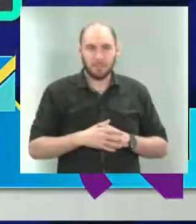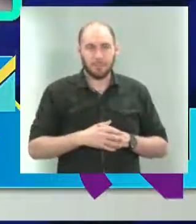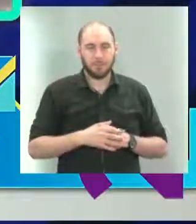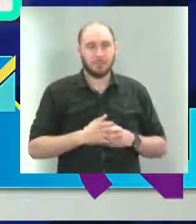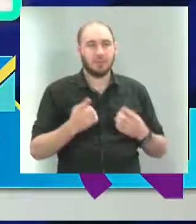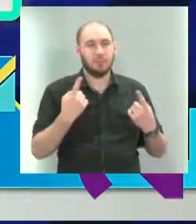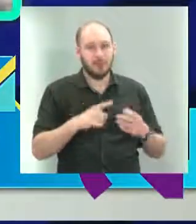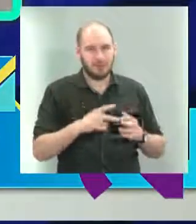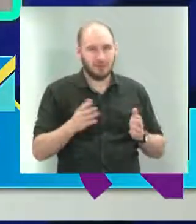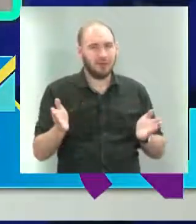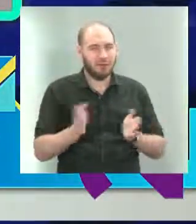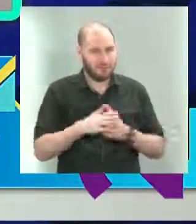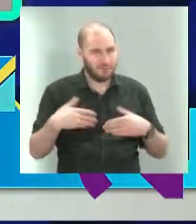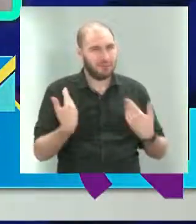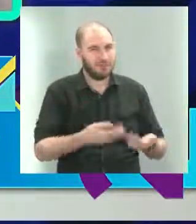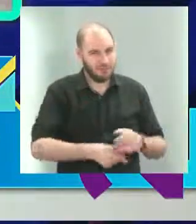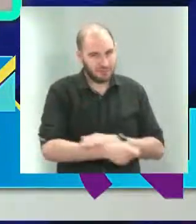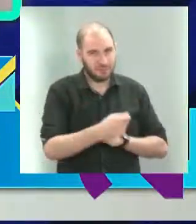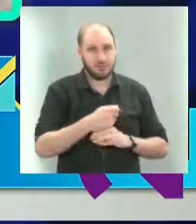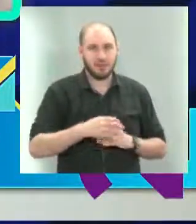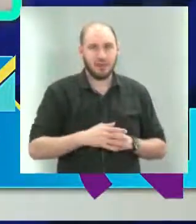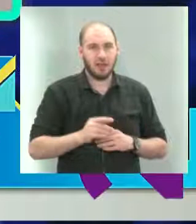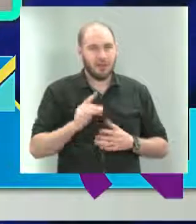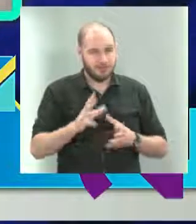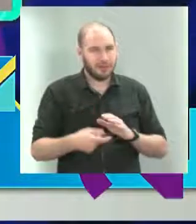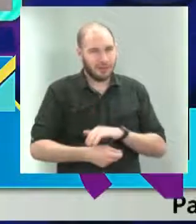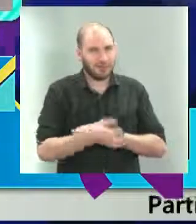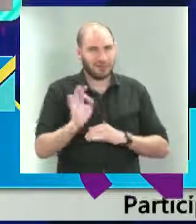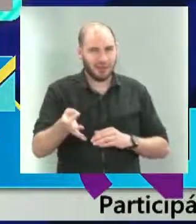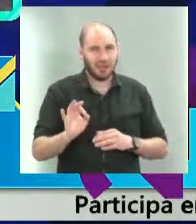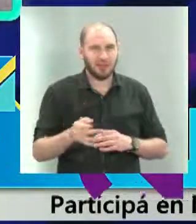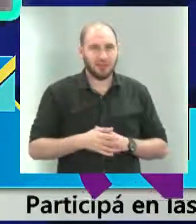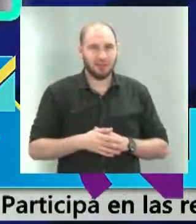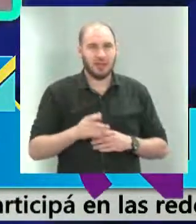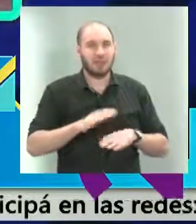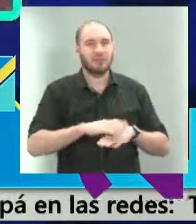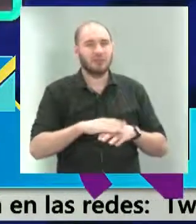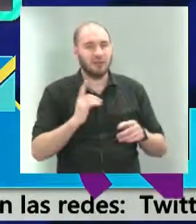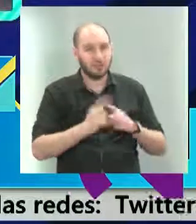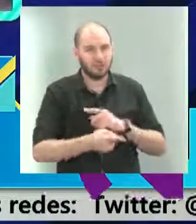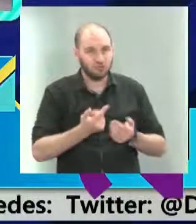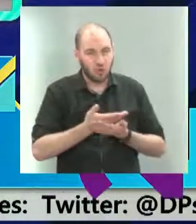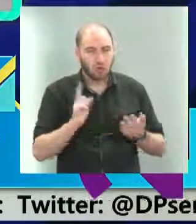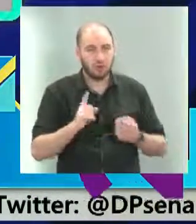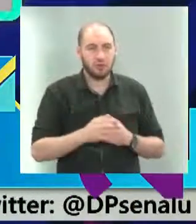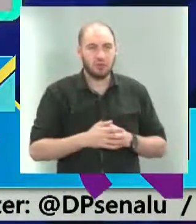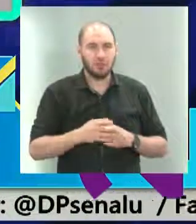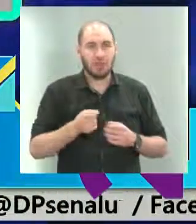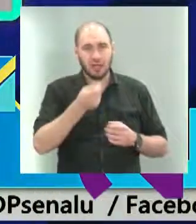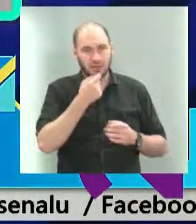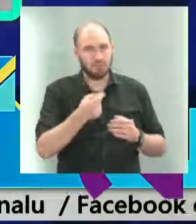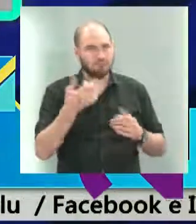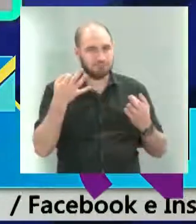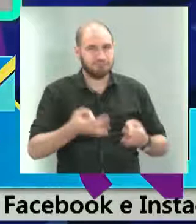Pero bueno, hay complicidad, o sea, de alguna manera, sin ser directamente responsables todos, hay muy buenos ejemplos que